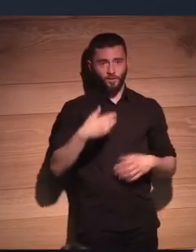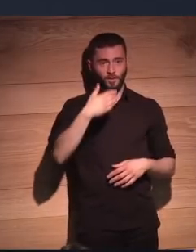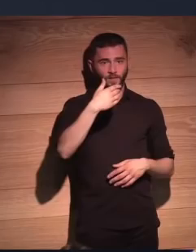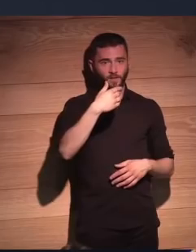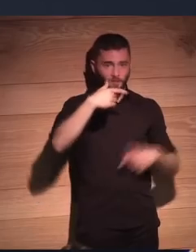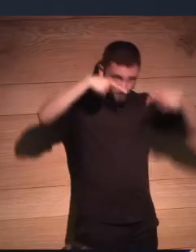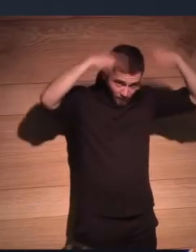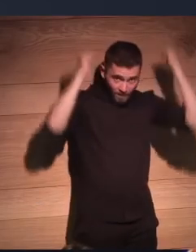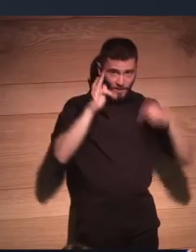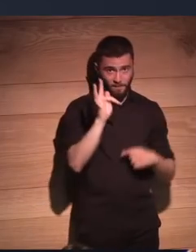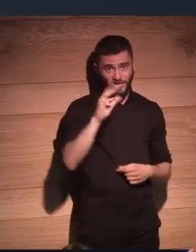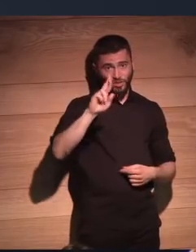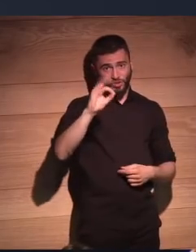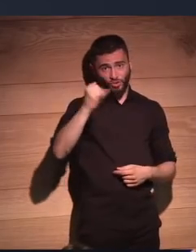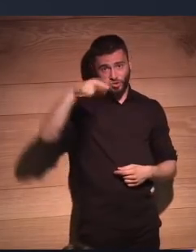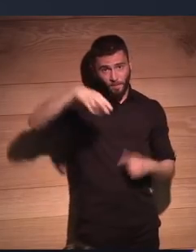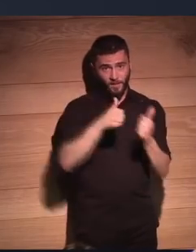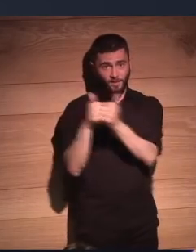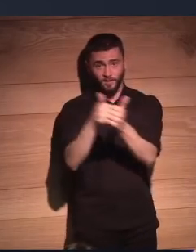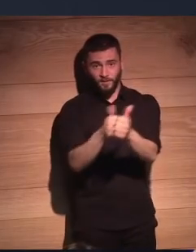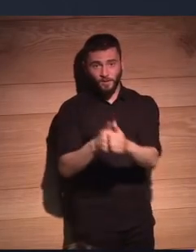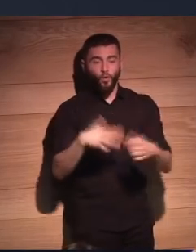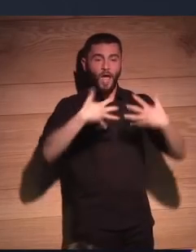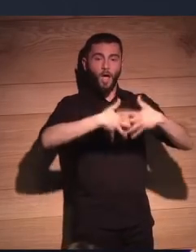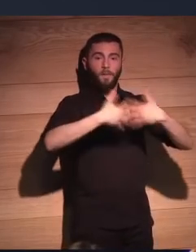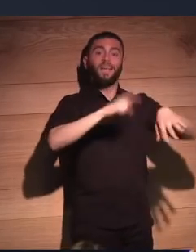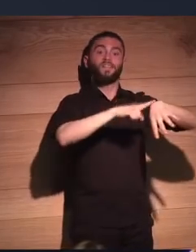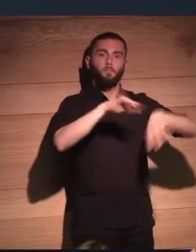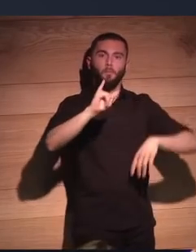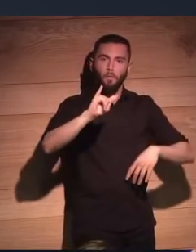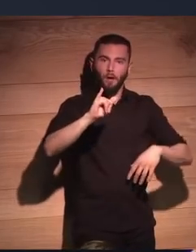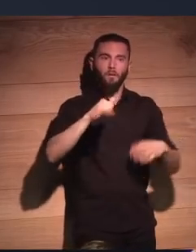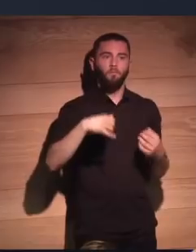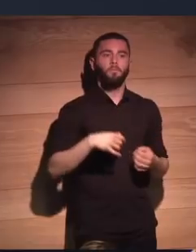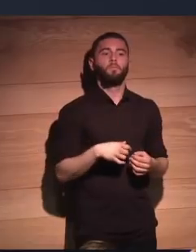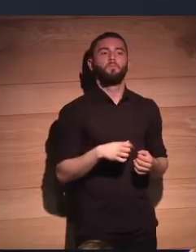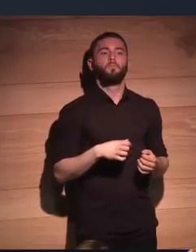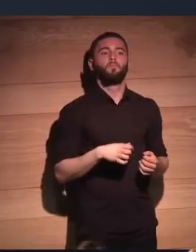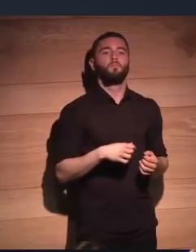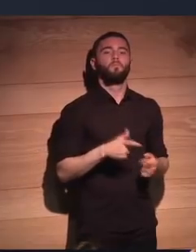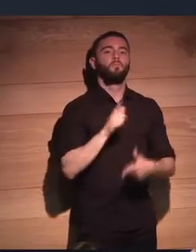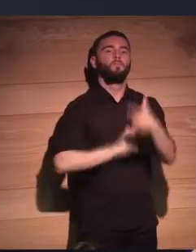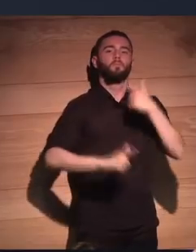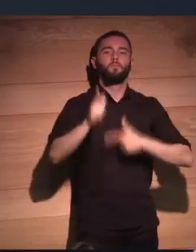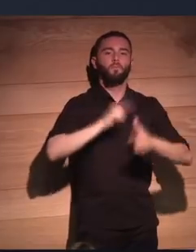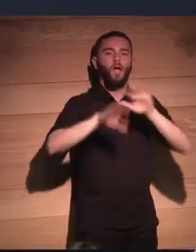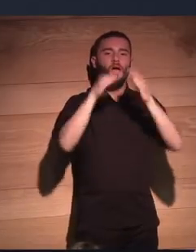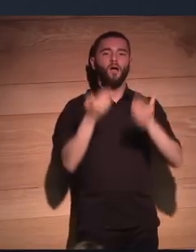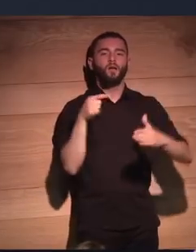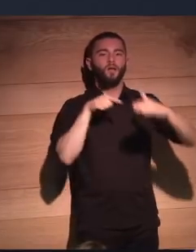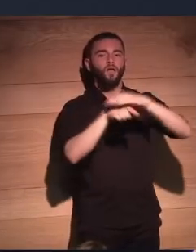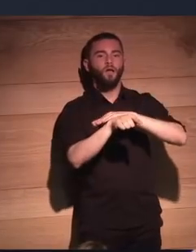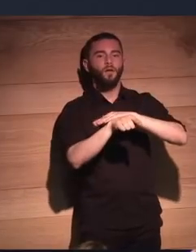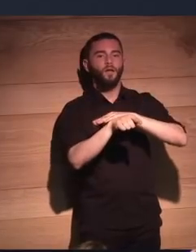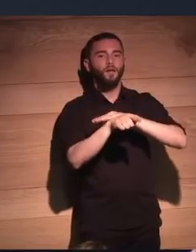manera práctica es coger una máquina del tiempo que resulta que tienen, viajan a esa caverna en el Paleolítico y ven si los